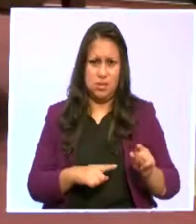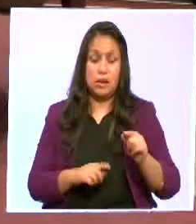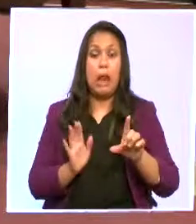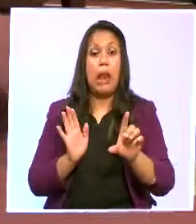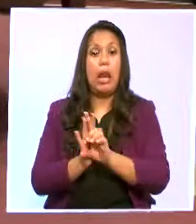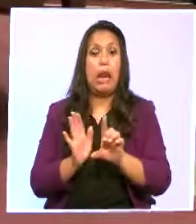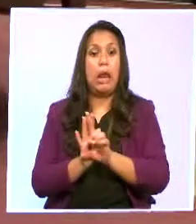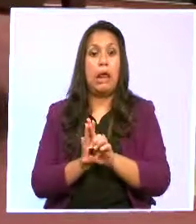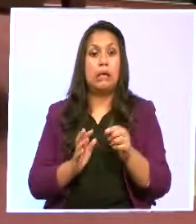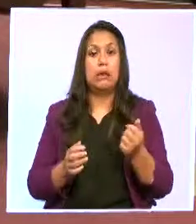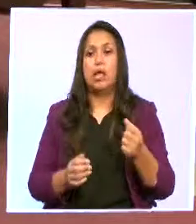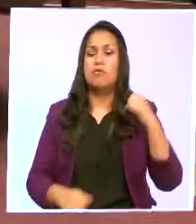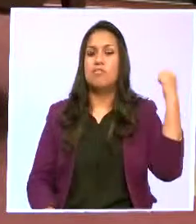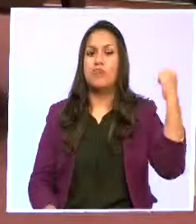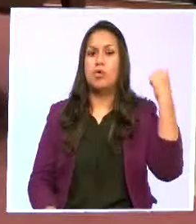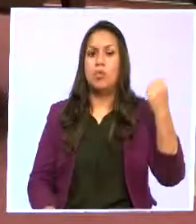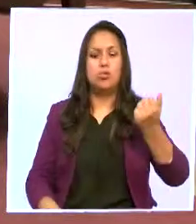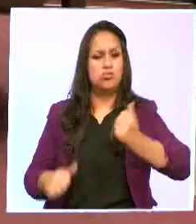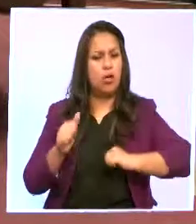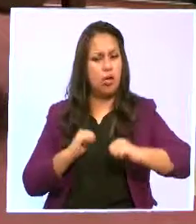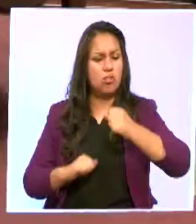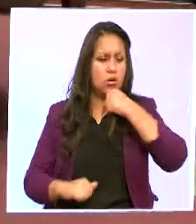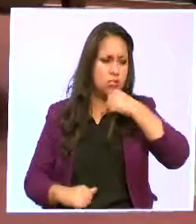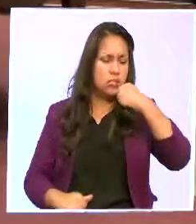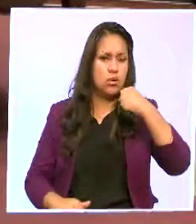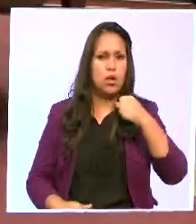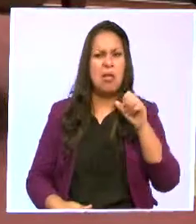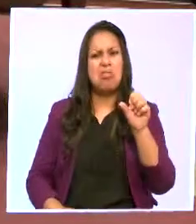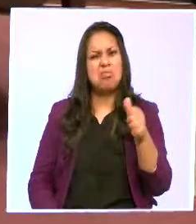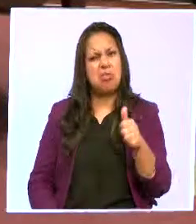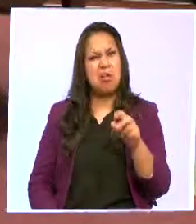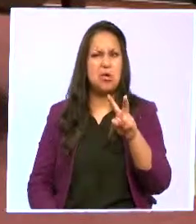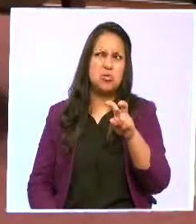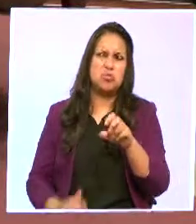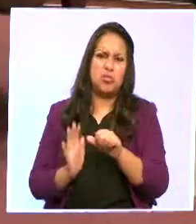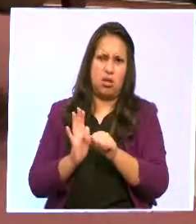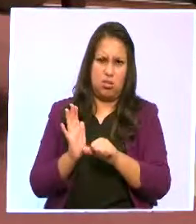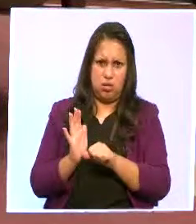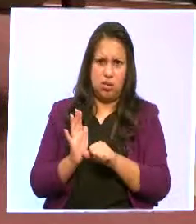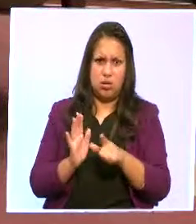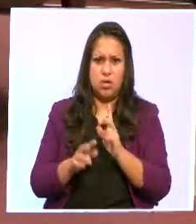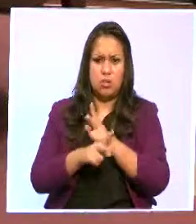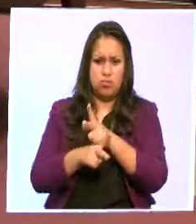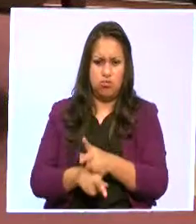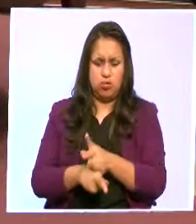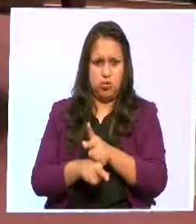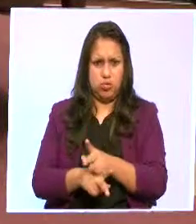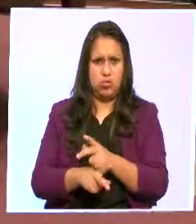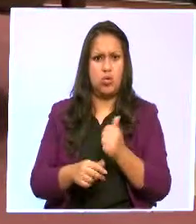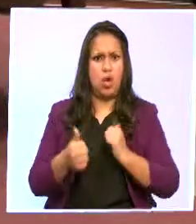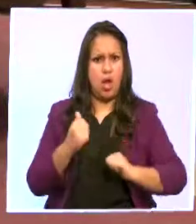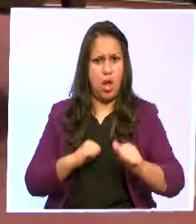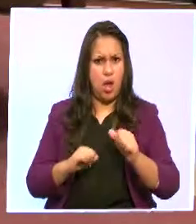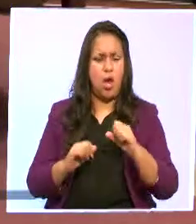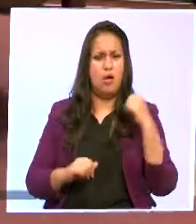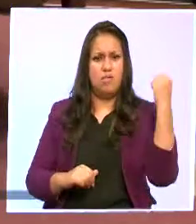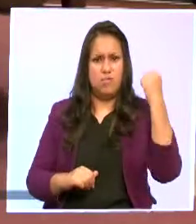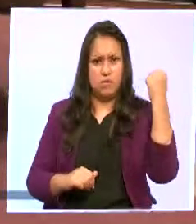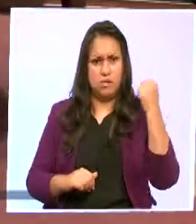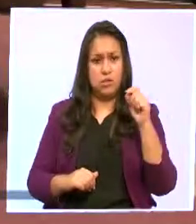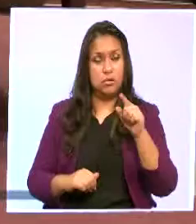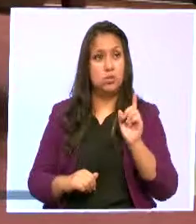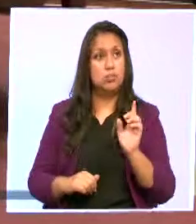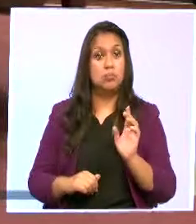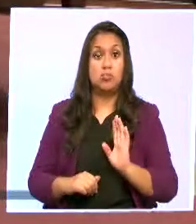artista como un cuerpo único 1012 artículos me parece que era en donde estaban algunos temas de protección para los artistas de ciertas ramas del arte